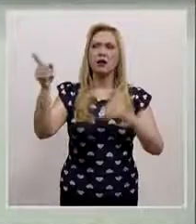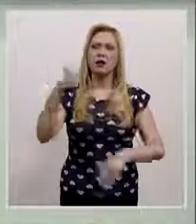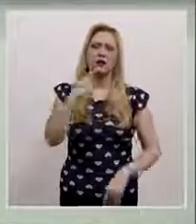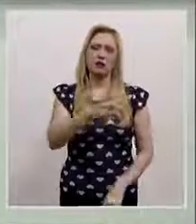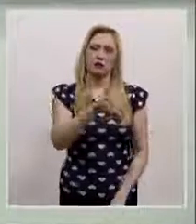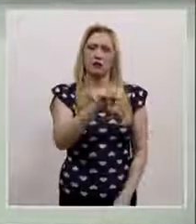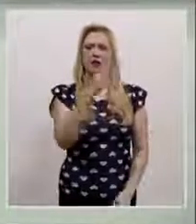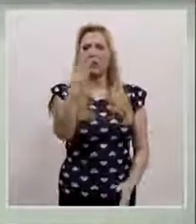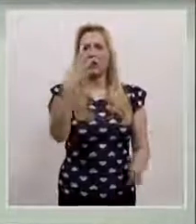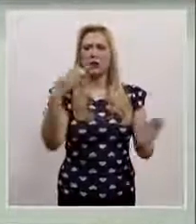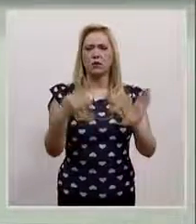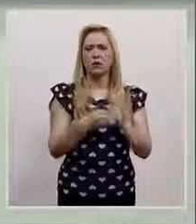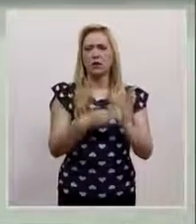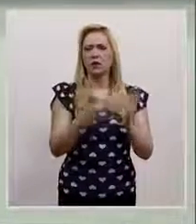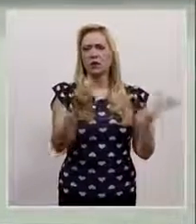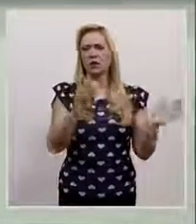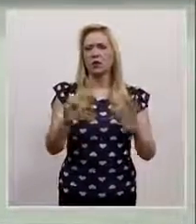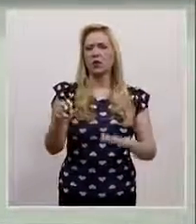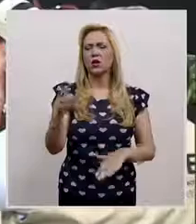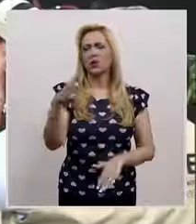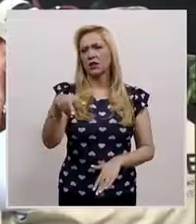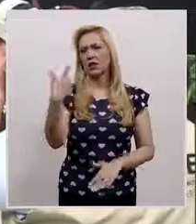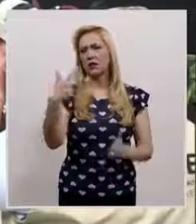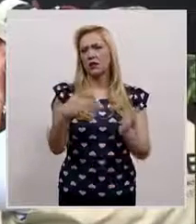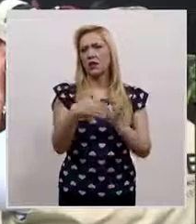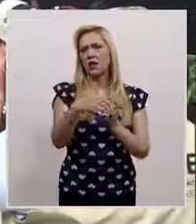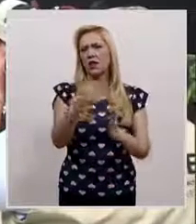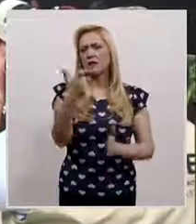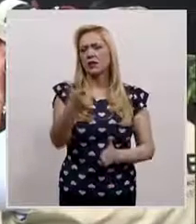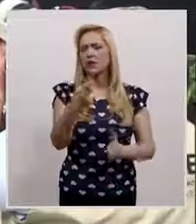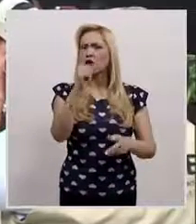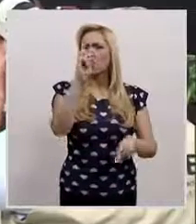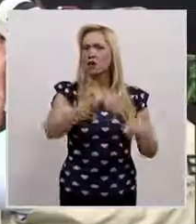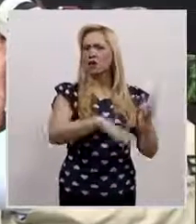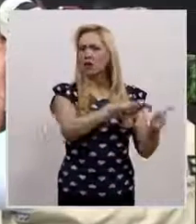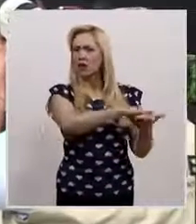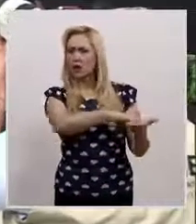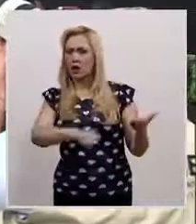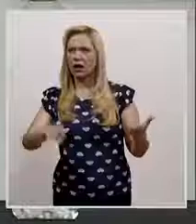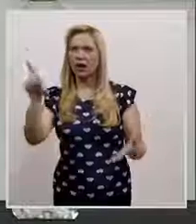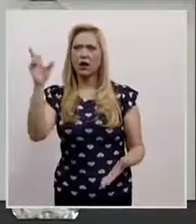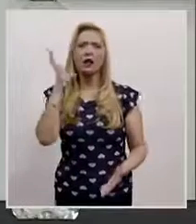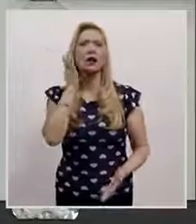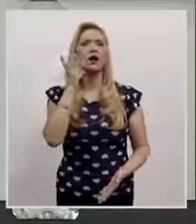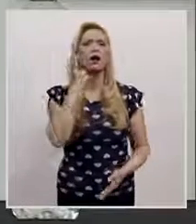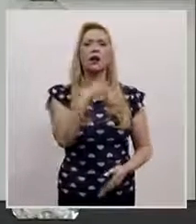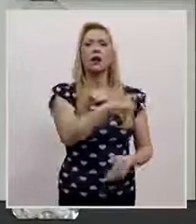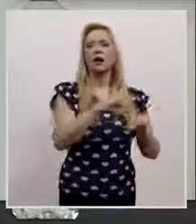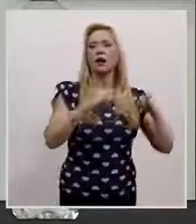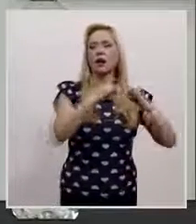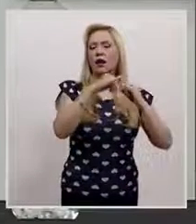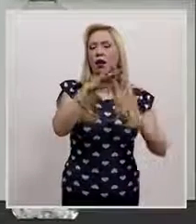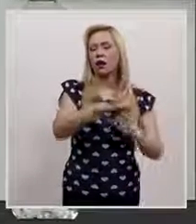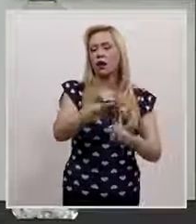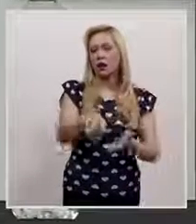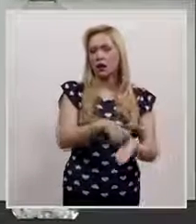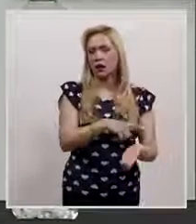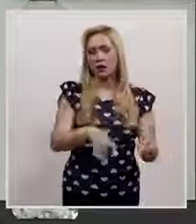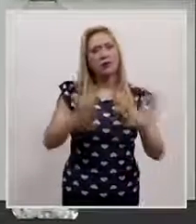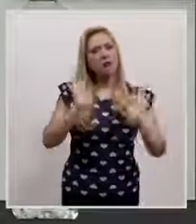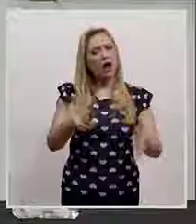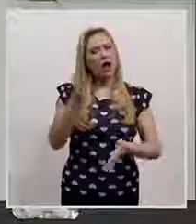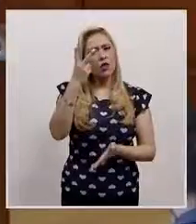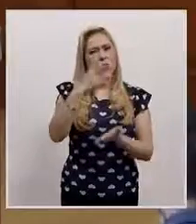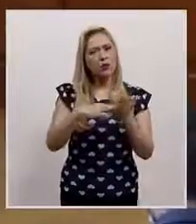913 millones de pesos que la cámara de diputados aplicó al instituto nacional electoral en el presupuesto de egresos